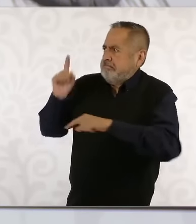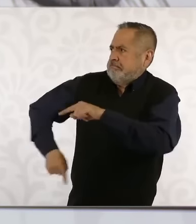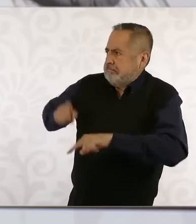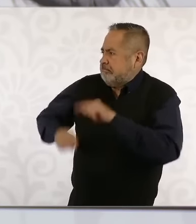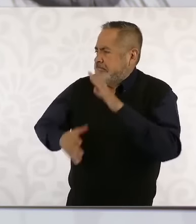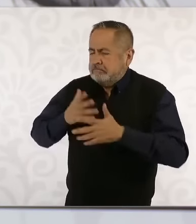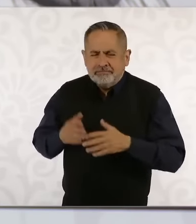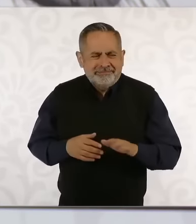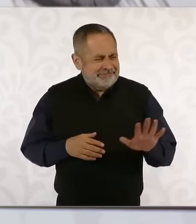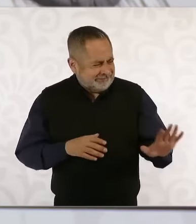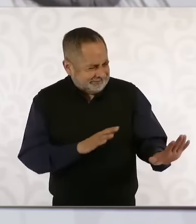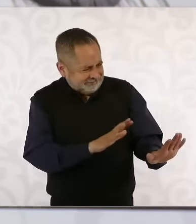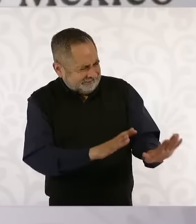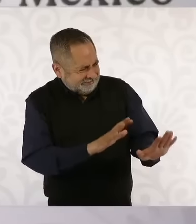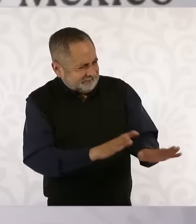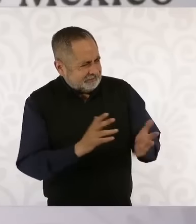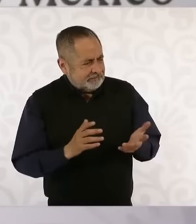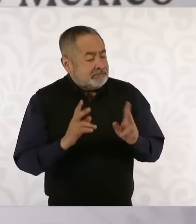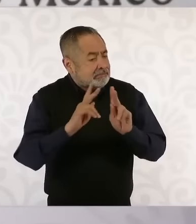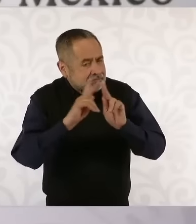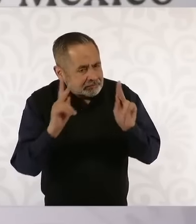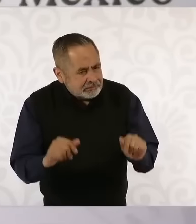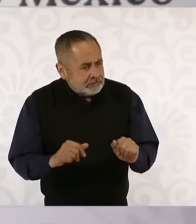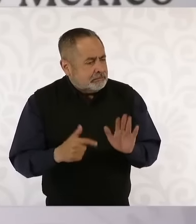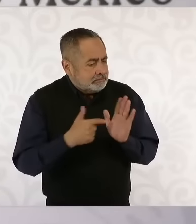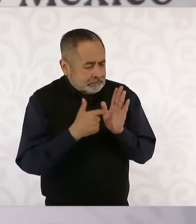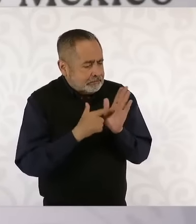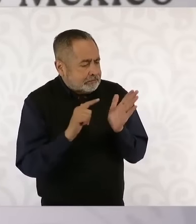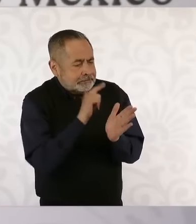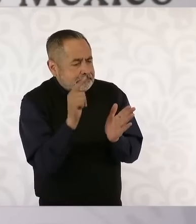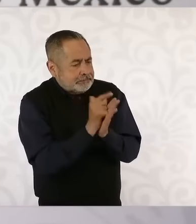actuar pacíficamente, actuar en el marco de la ley,